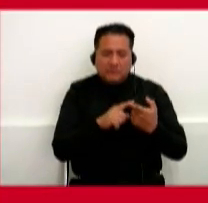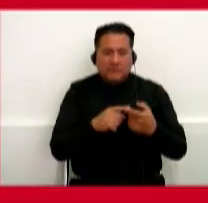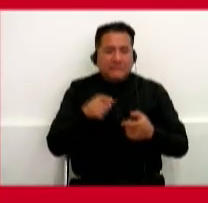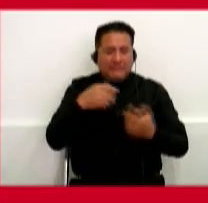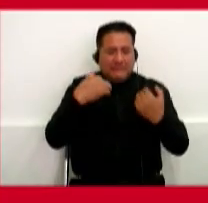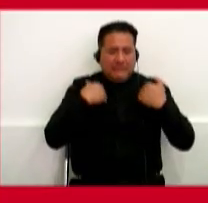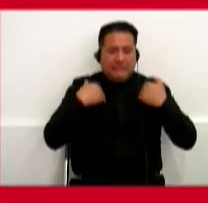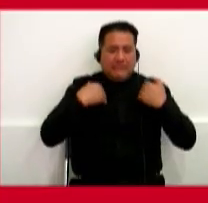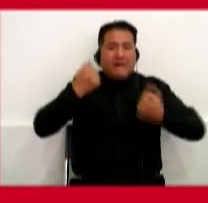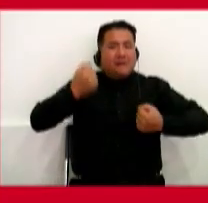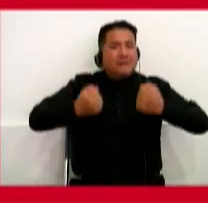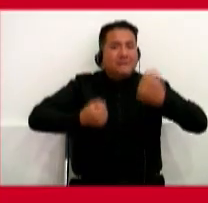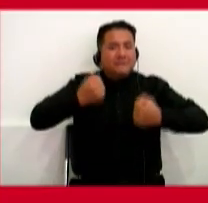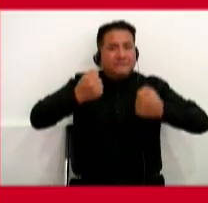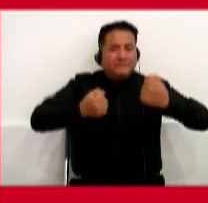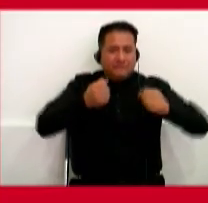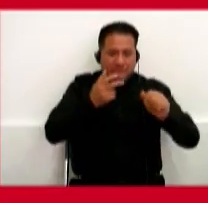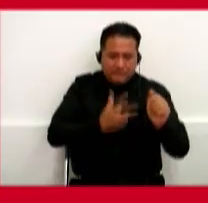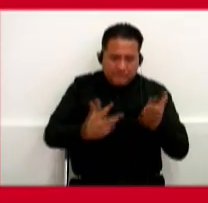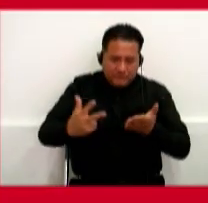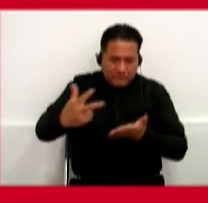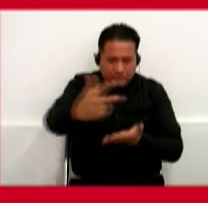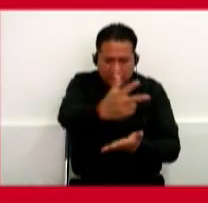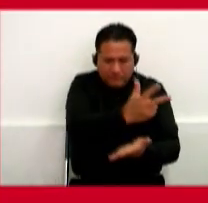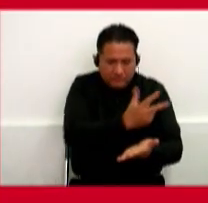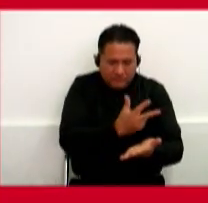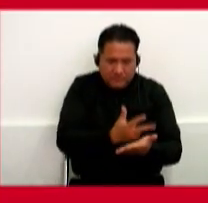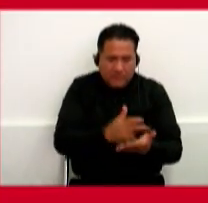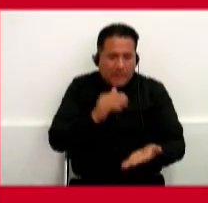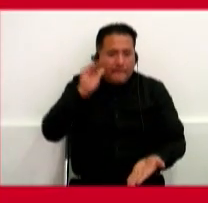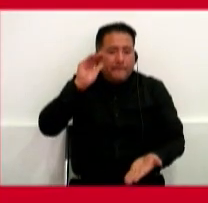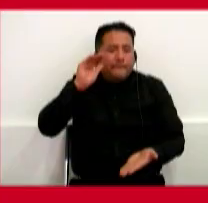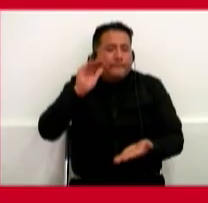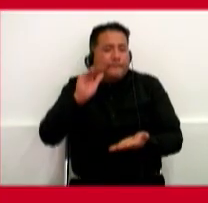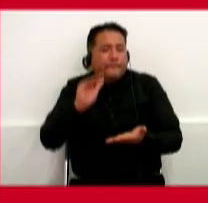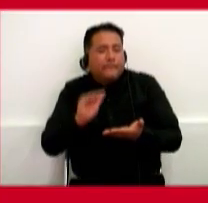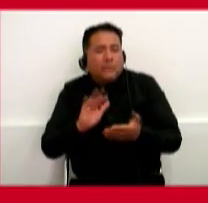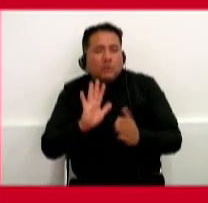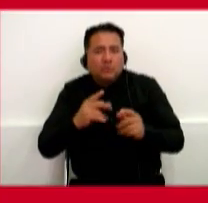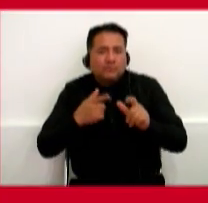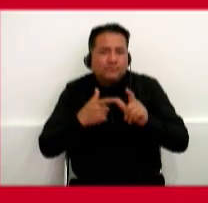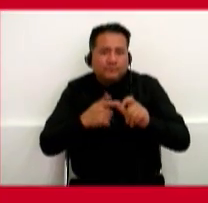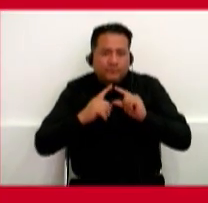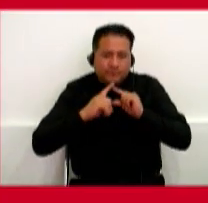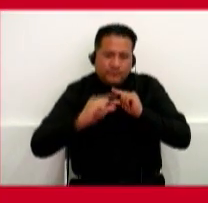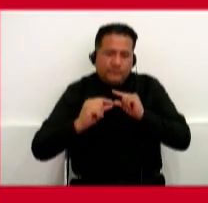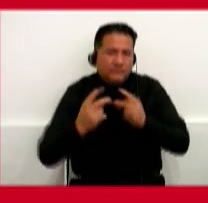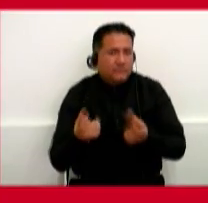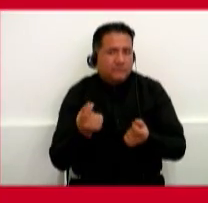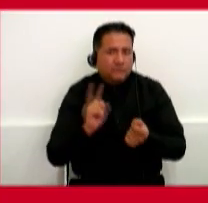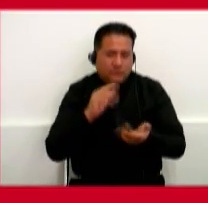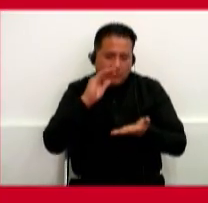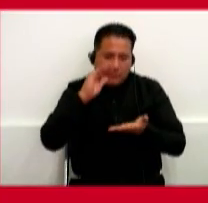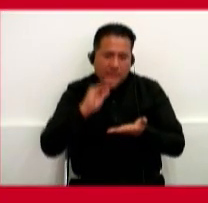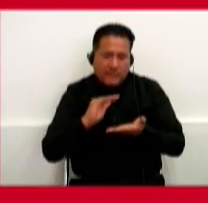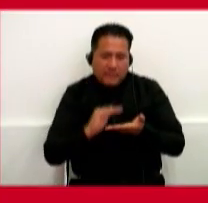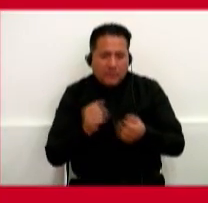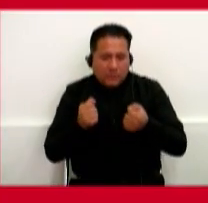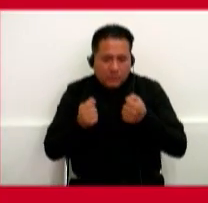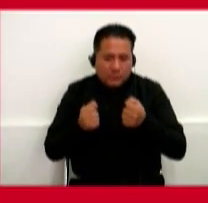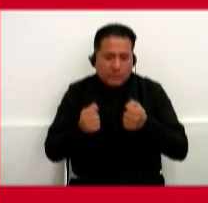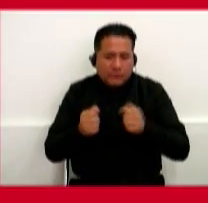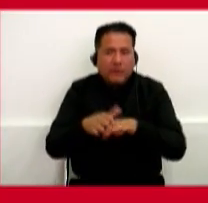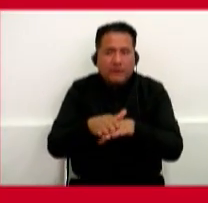teniendo una baja velocidad y por ende nos están impactando en la productividad de la flota. Entonces tenemos ahí la escala de